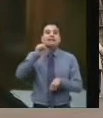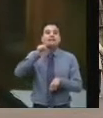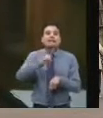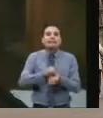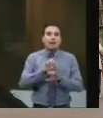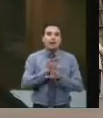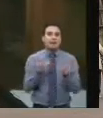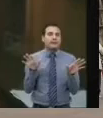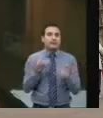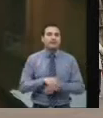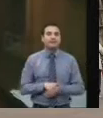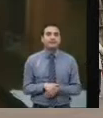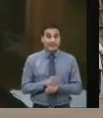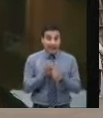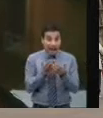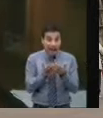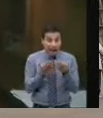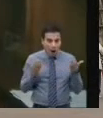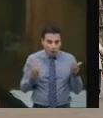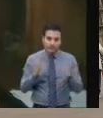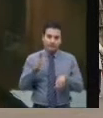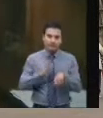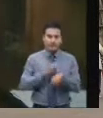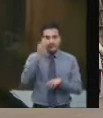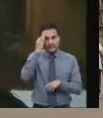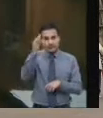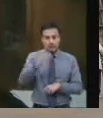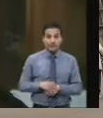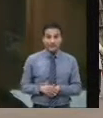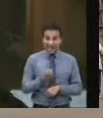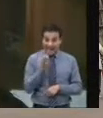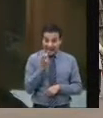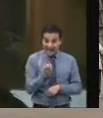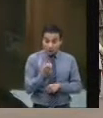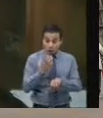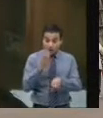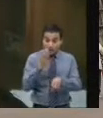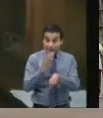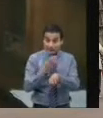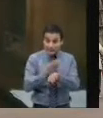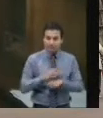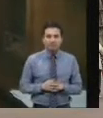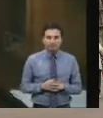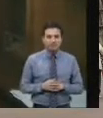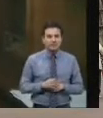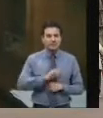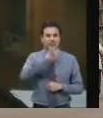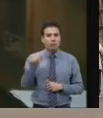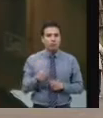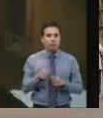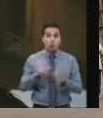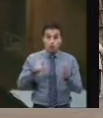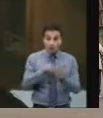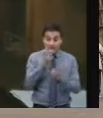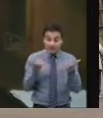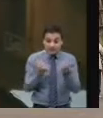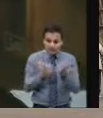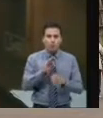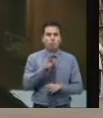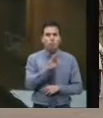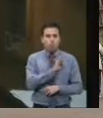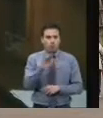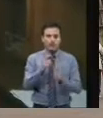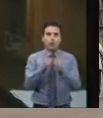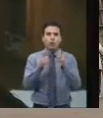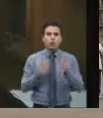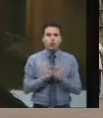el ámbito nacional. Además, es la sanción que antecede a la cancelación del registro como partido político, considerando que